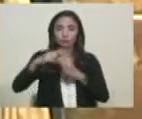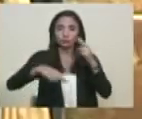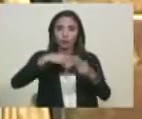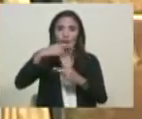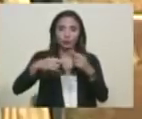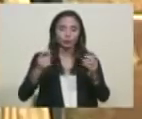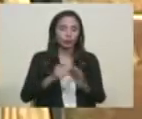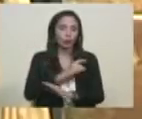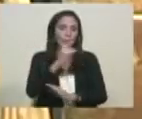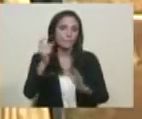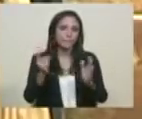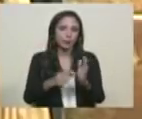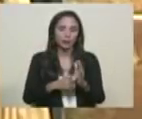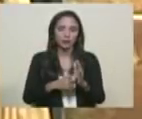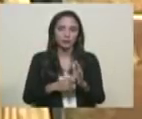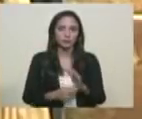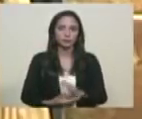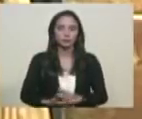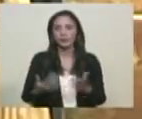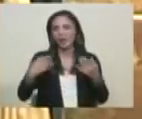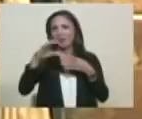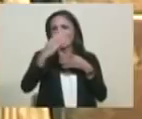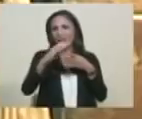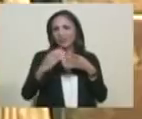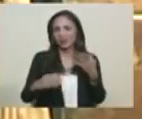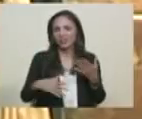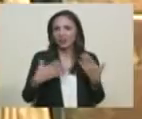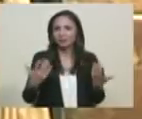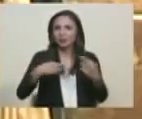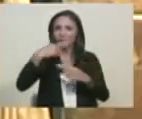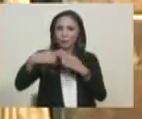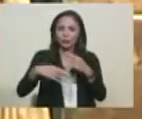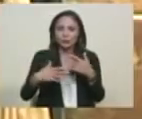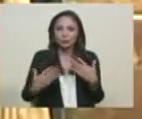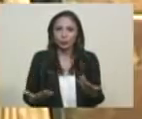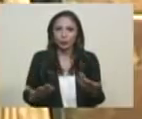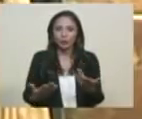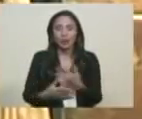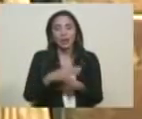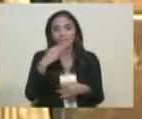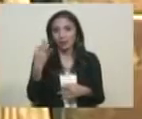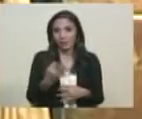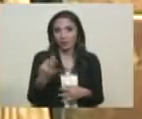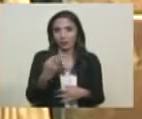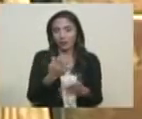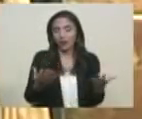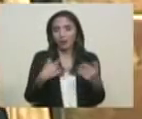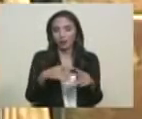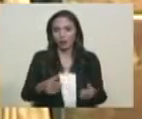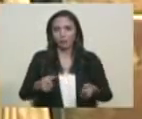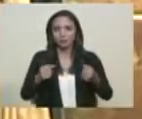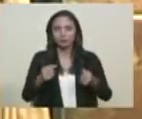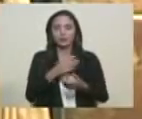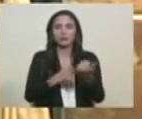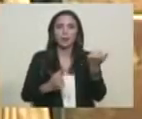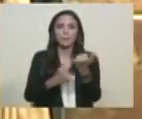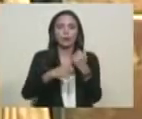revolución, si es revolución, se caracteriza si verdaderamente se restea con su